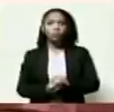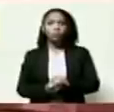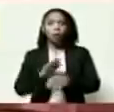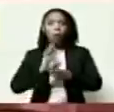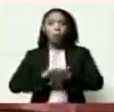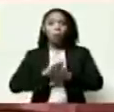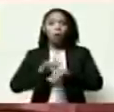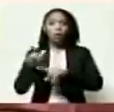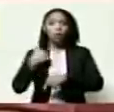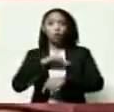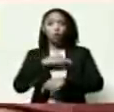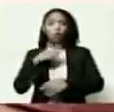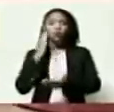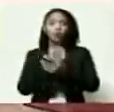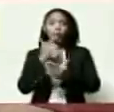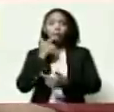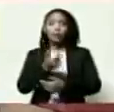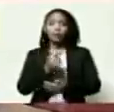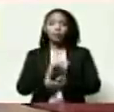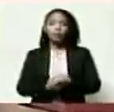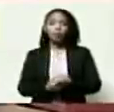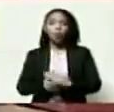eso nosotros siempre decimos,